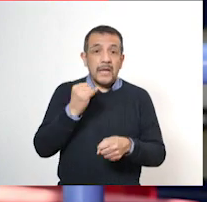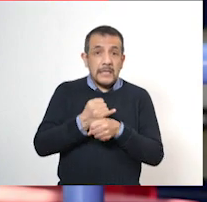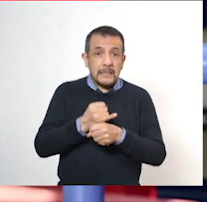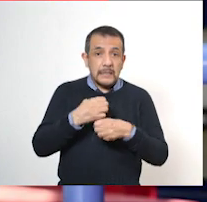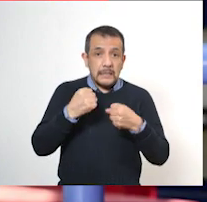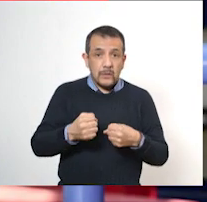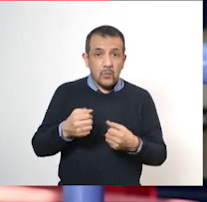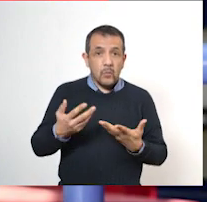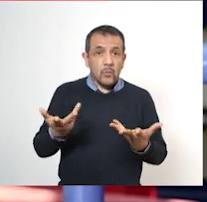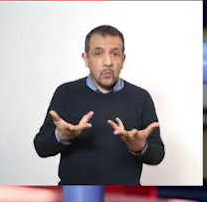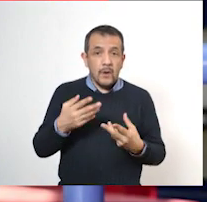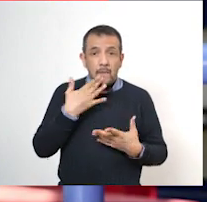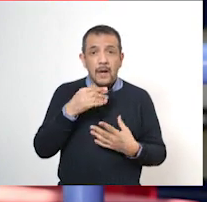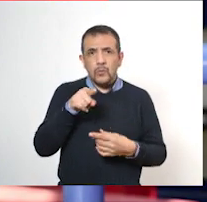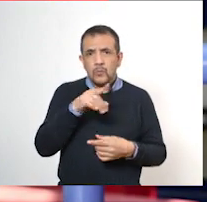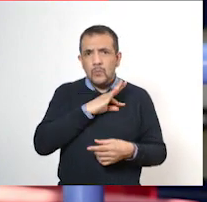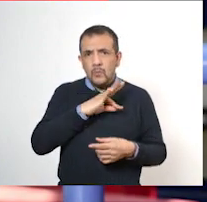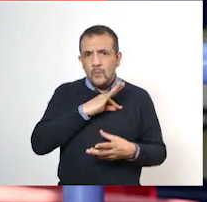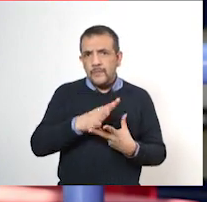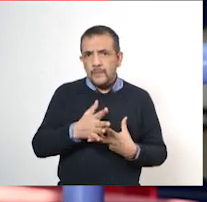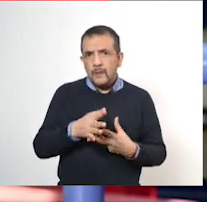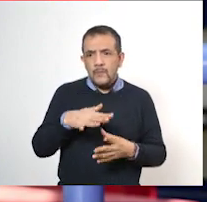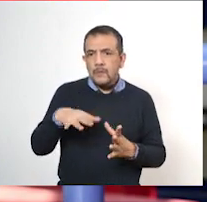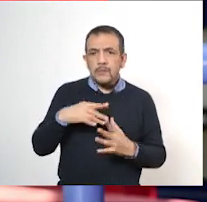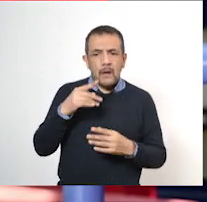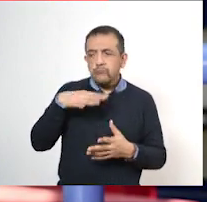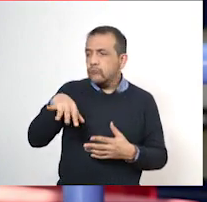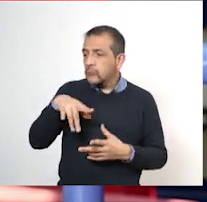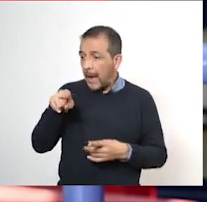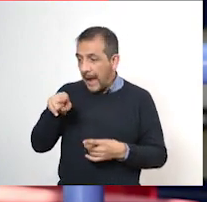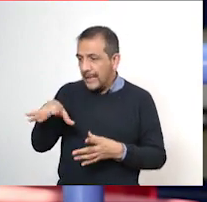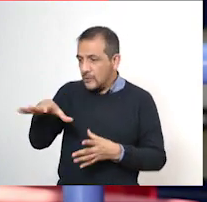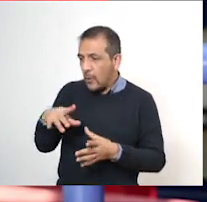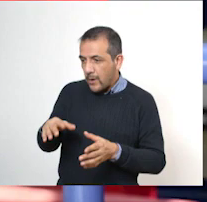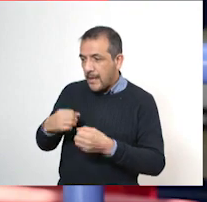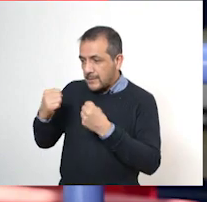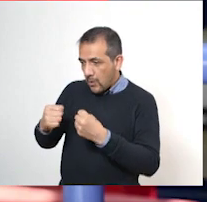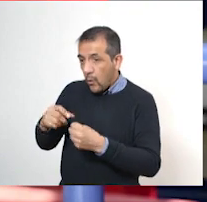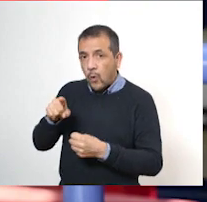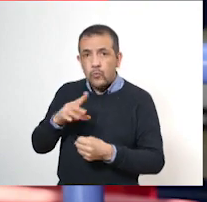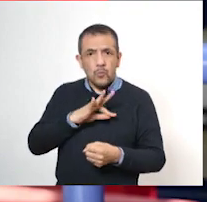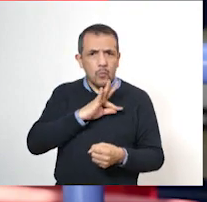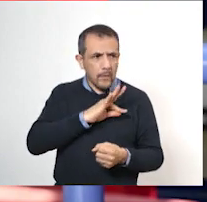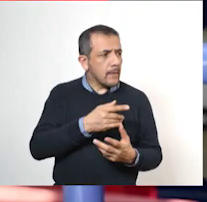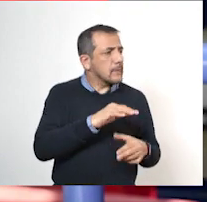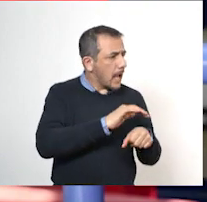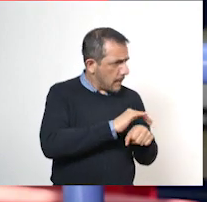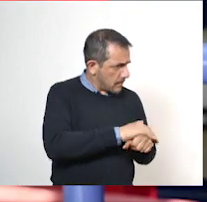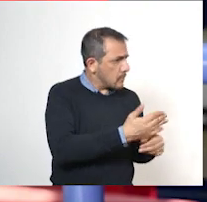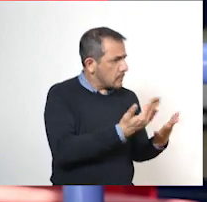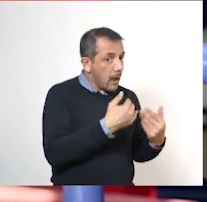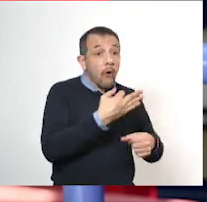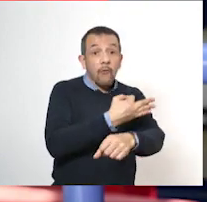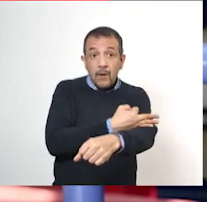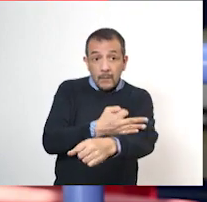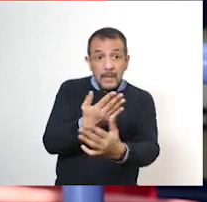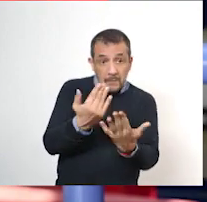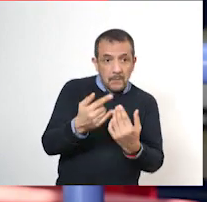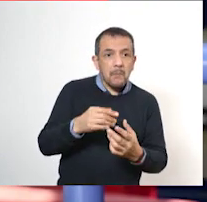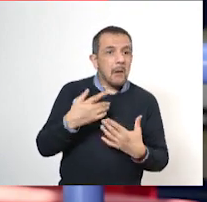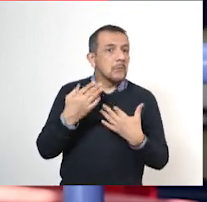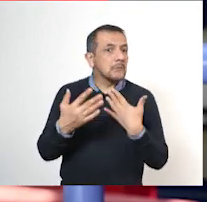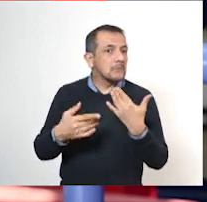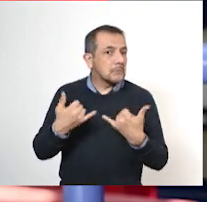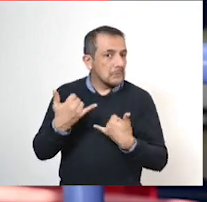hay una solución para eso. Se puede buscar lugares o espacios seguros, o se puede buscar organizarse con amigos o con